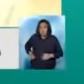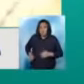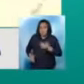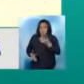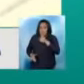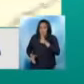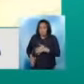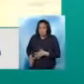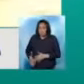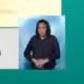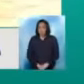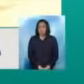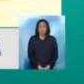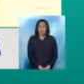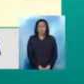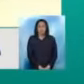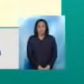Sí.